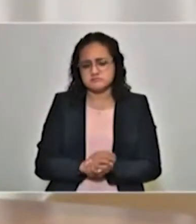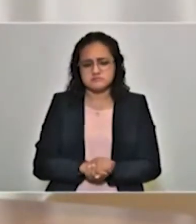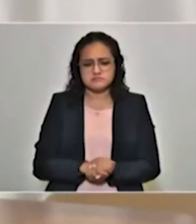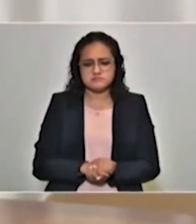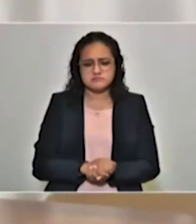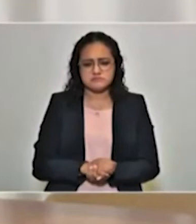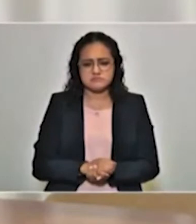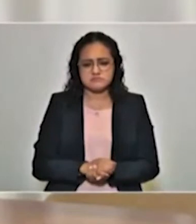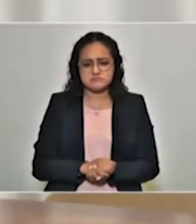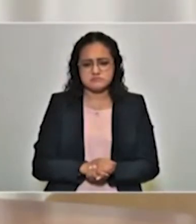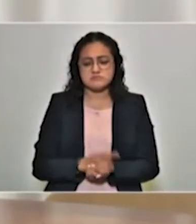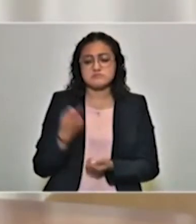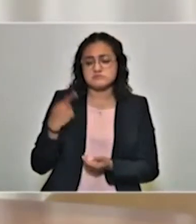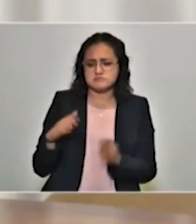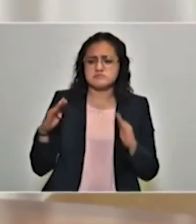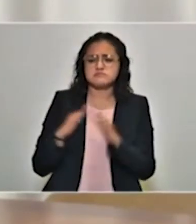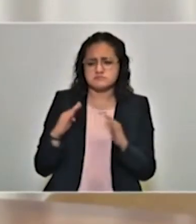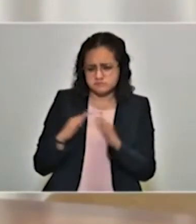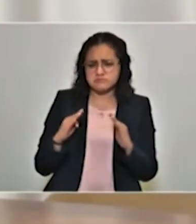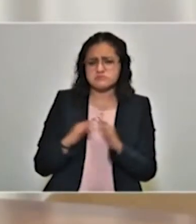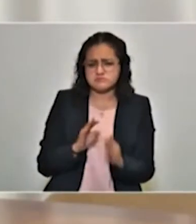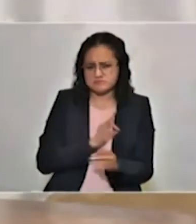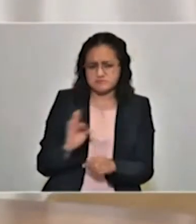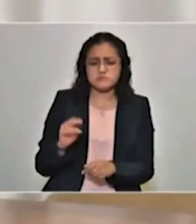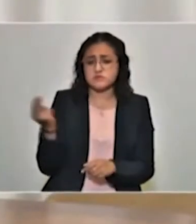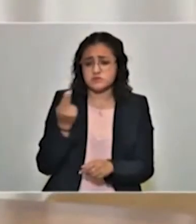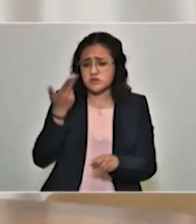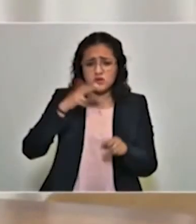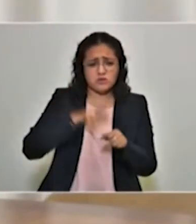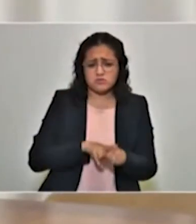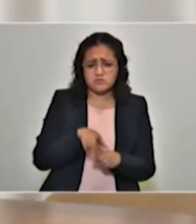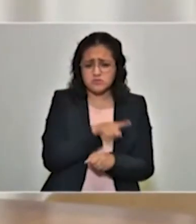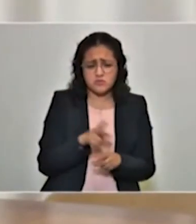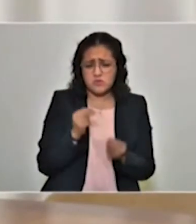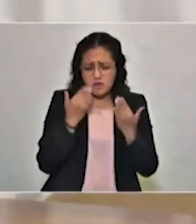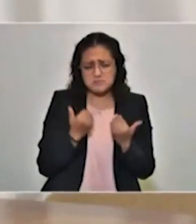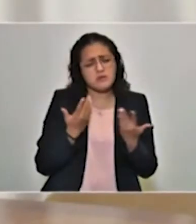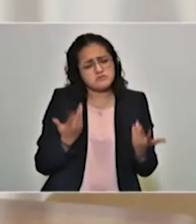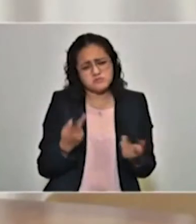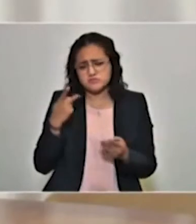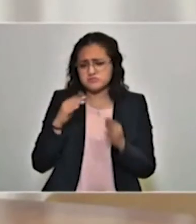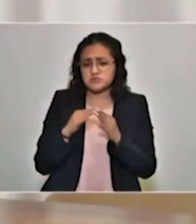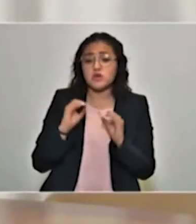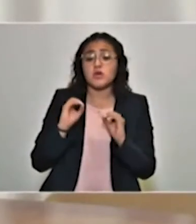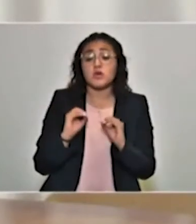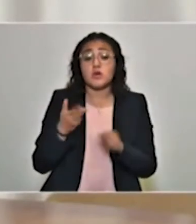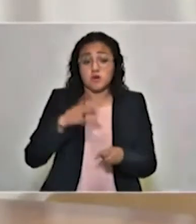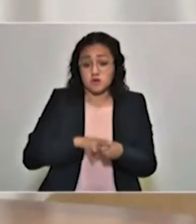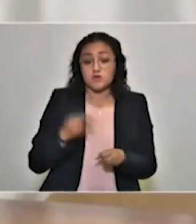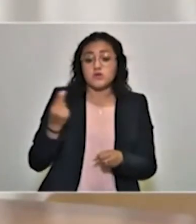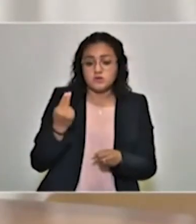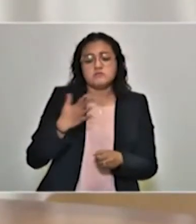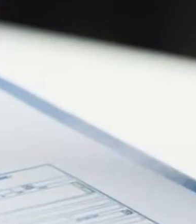O en sus domicilios, si es que no requieren hospitalización o en la hospitalización